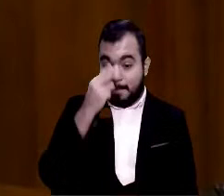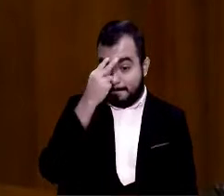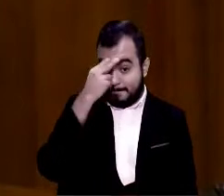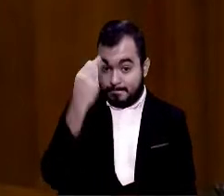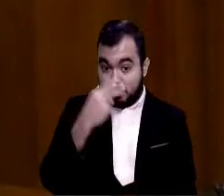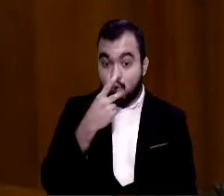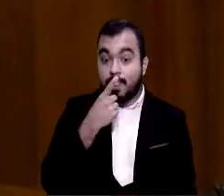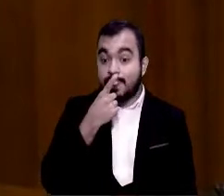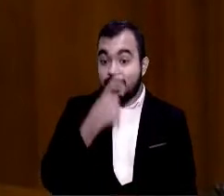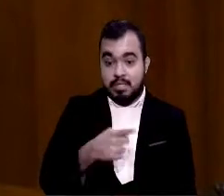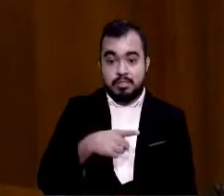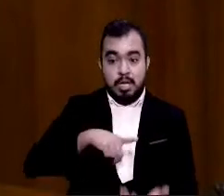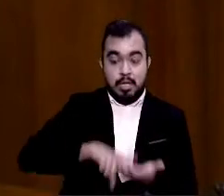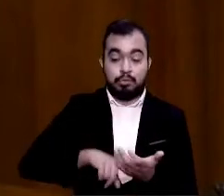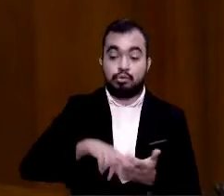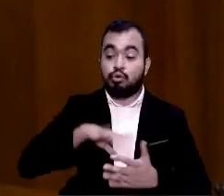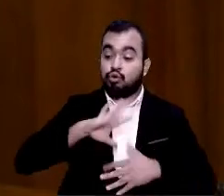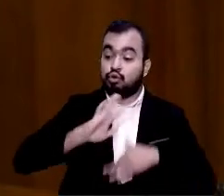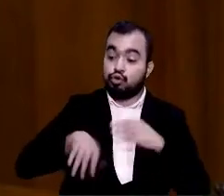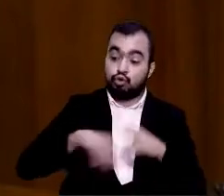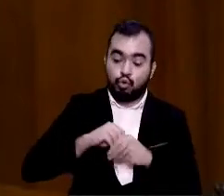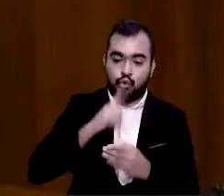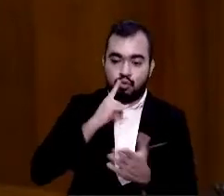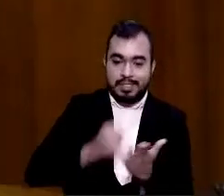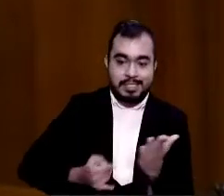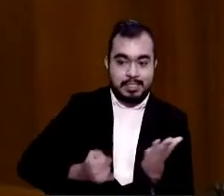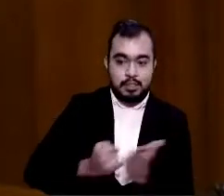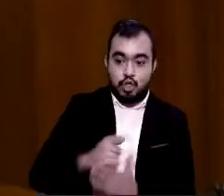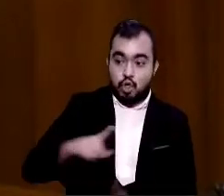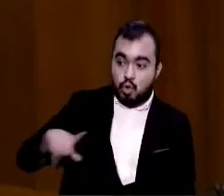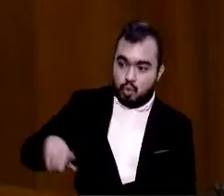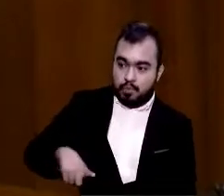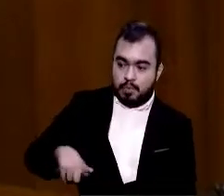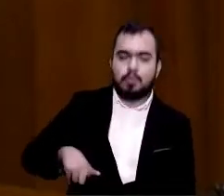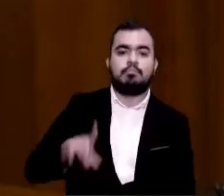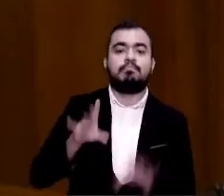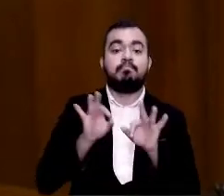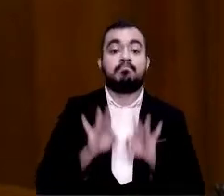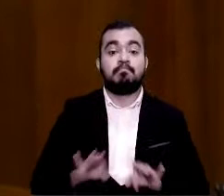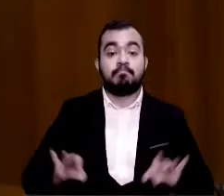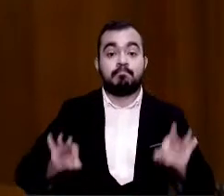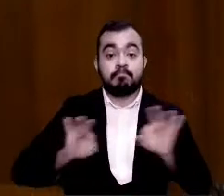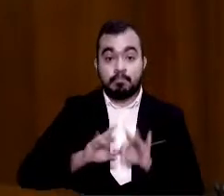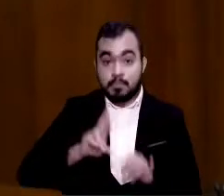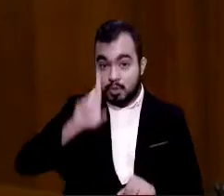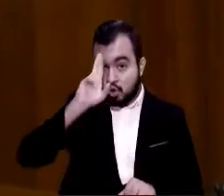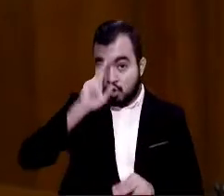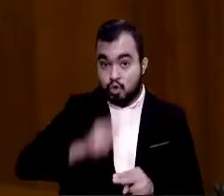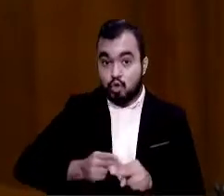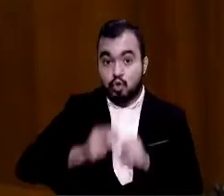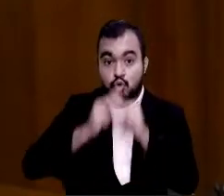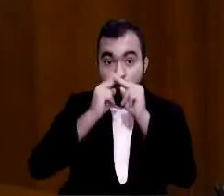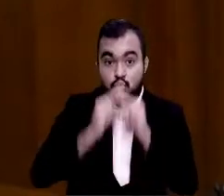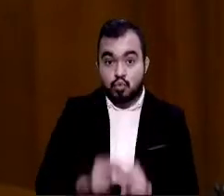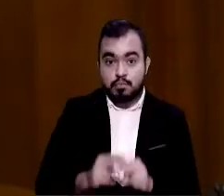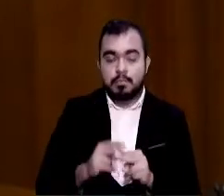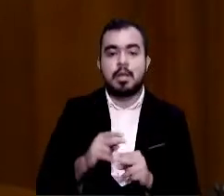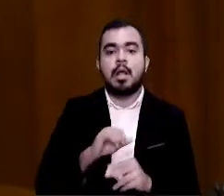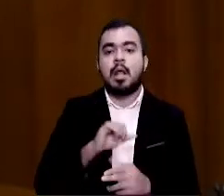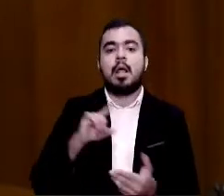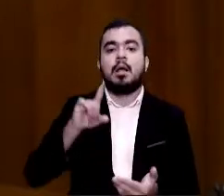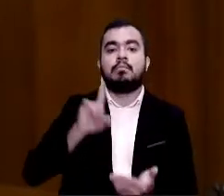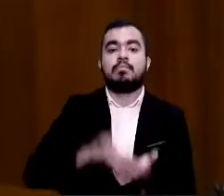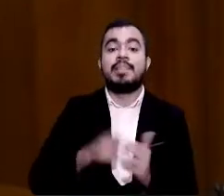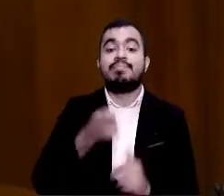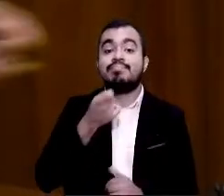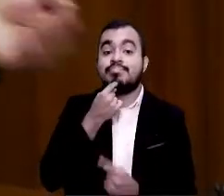que en todas las decisiones y actuaciones del Estado se velará y cumplirá con el principio del interés